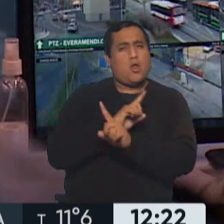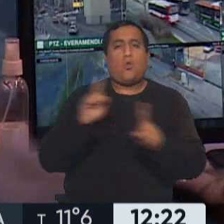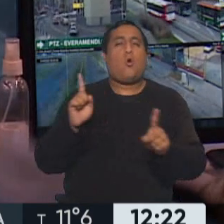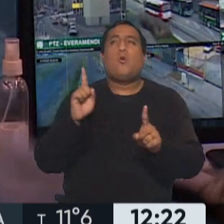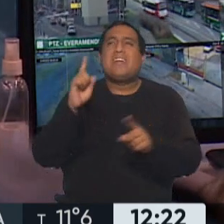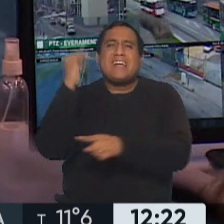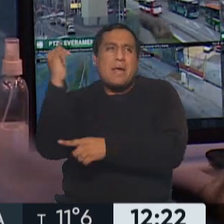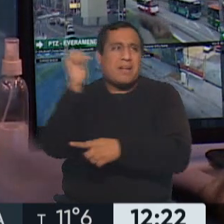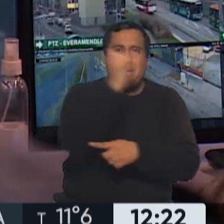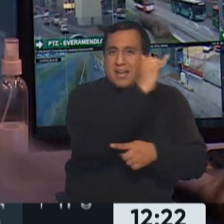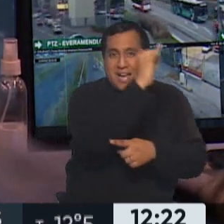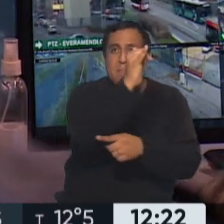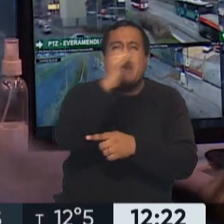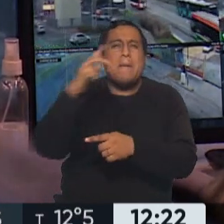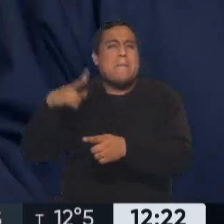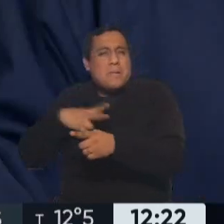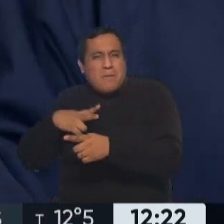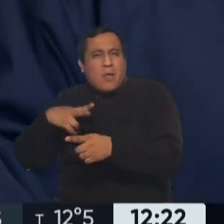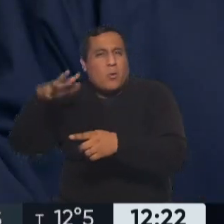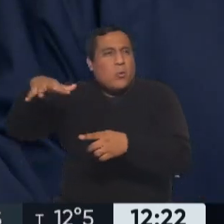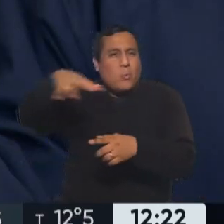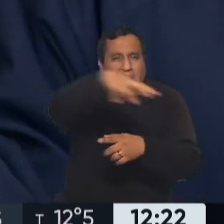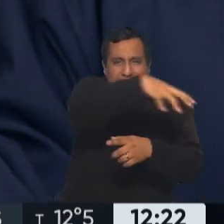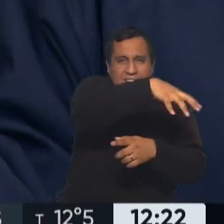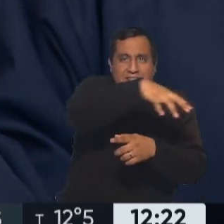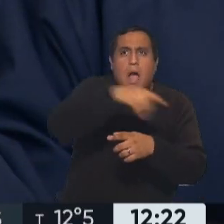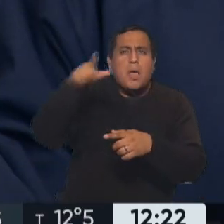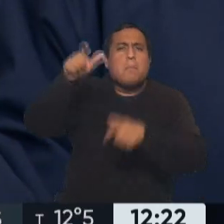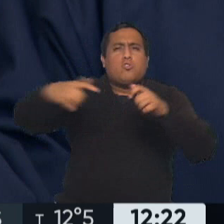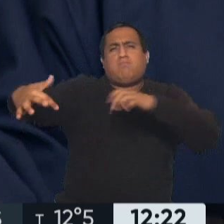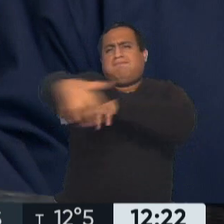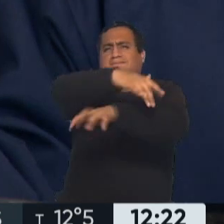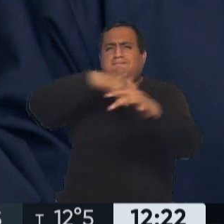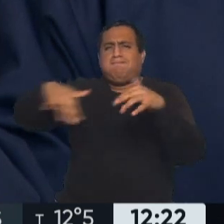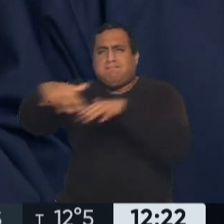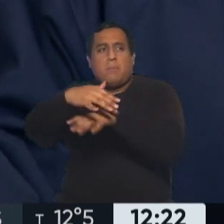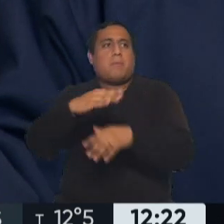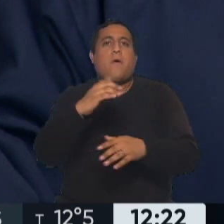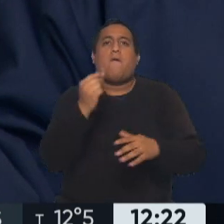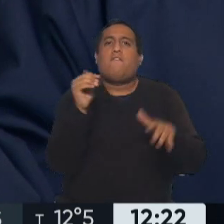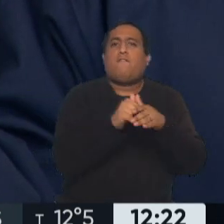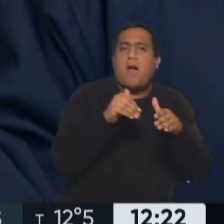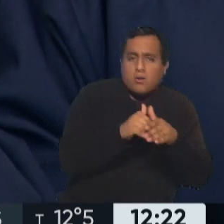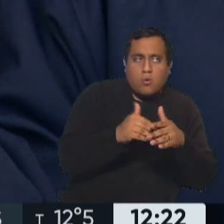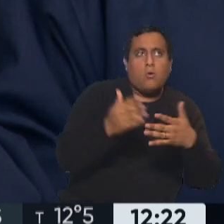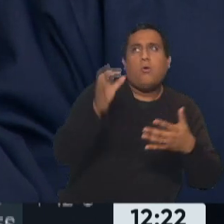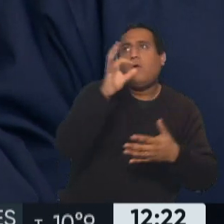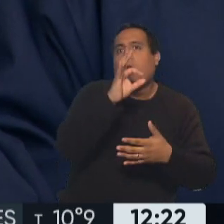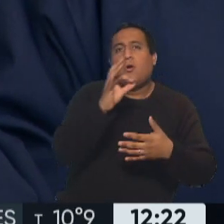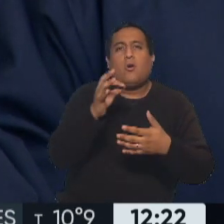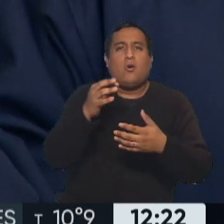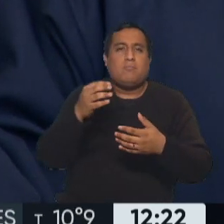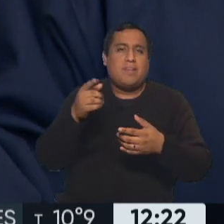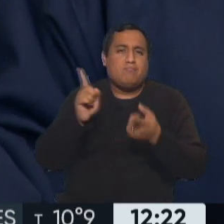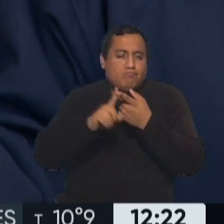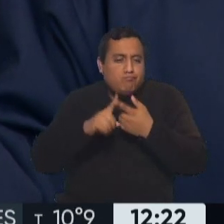integrar las cámaras privadas de aquellos lugares donde hay mucha afluencia de gente, como es los bancos donde realizan operaciones